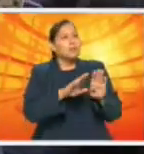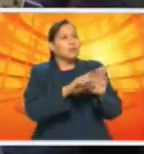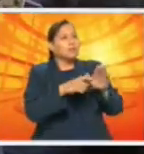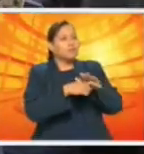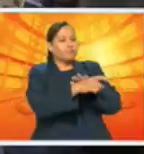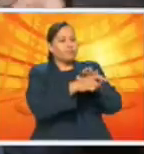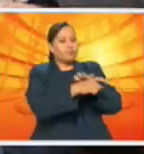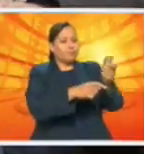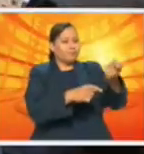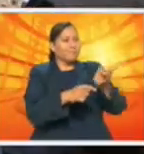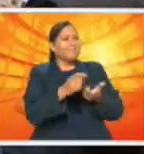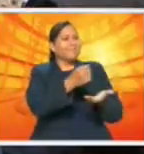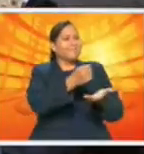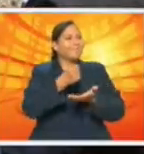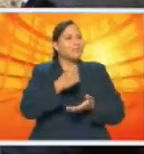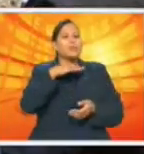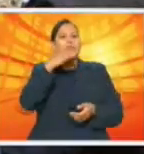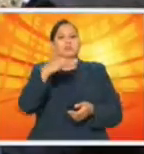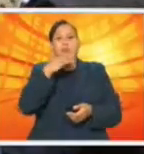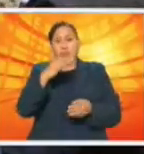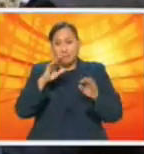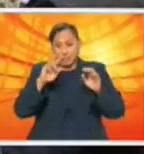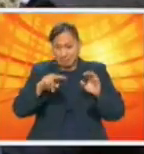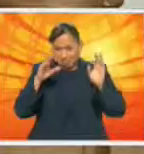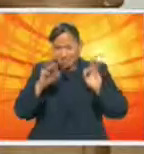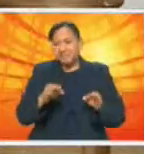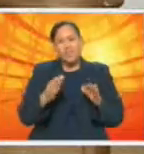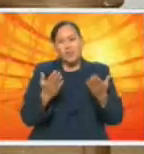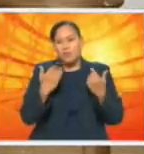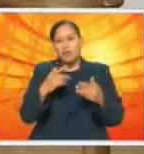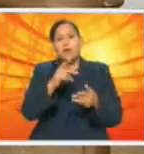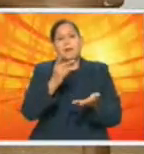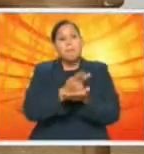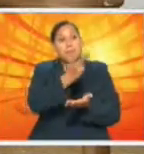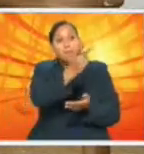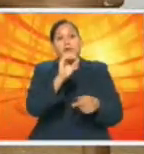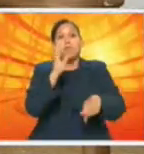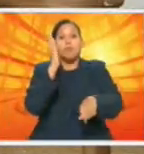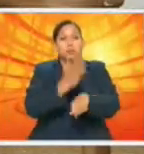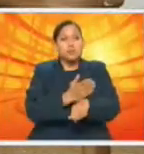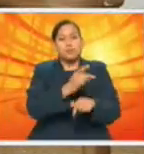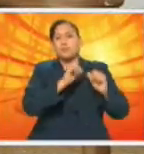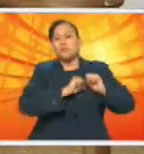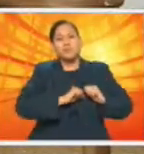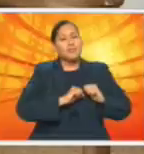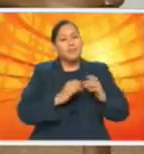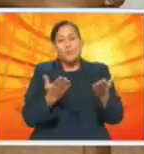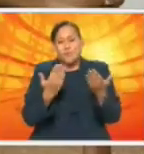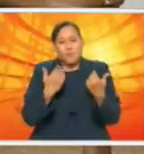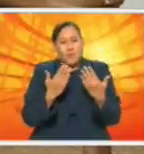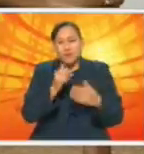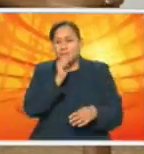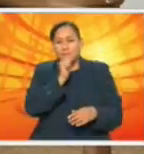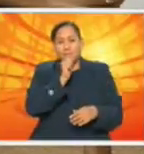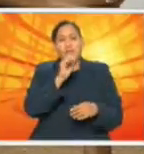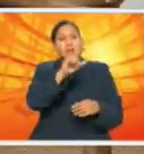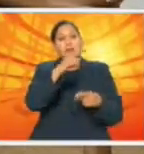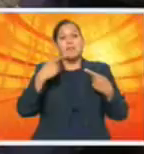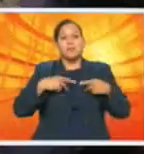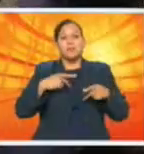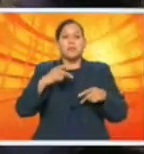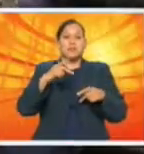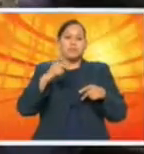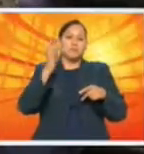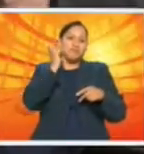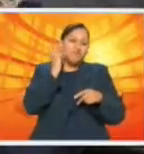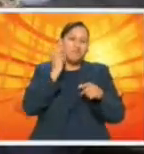no hay realmente una sociedad civil genuina que premie y que castigue a las autoridades y a los funcionarios. Entonces, hay que